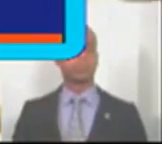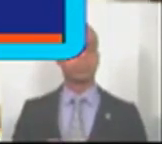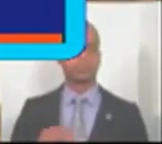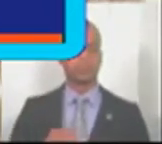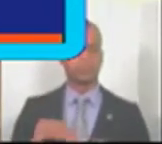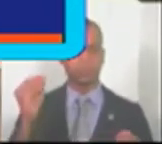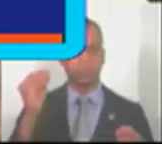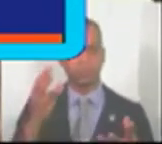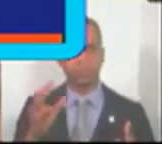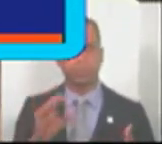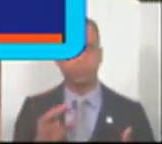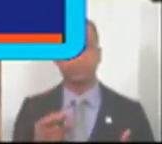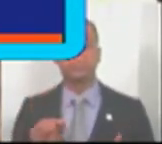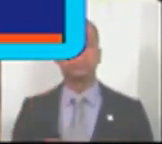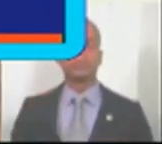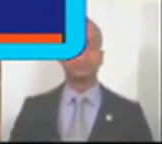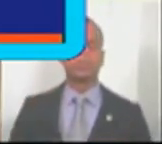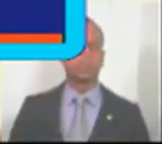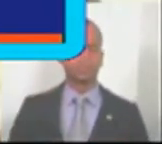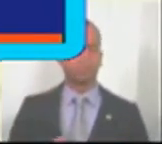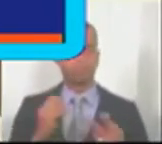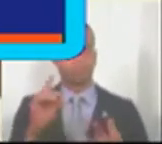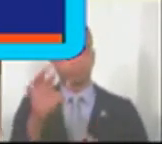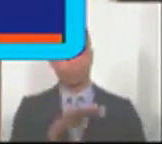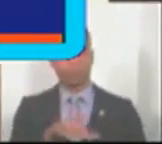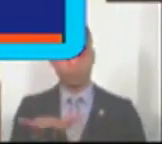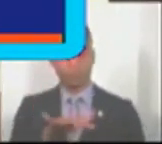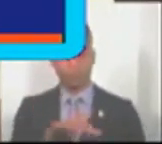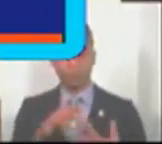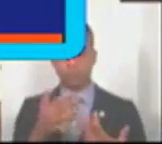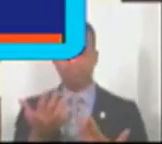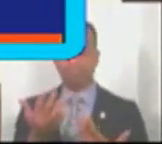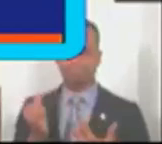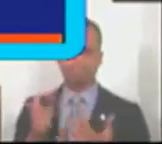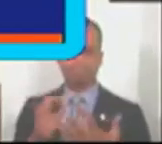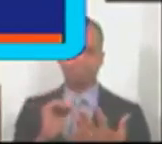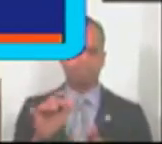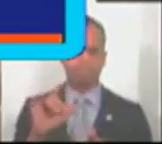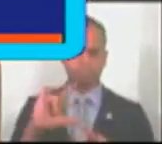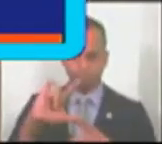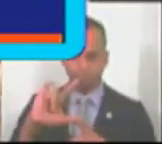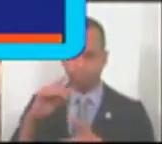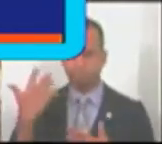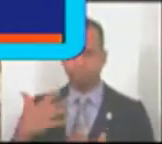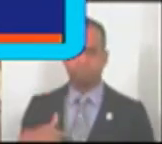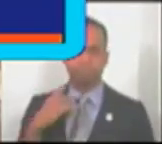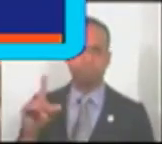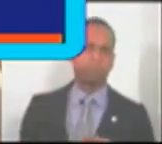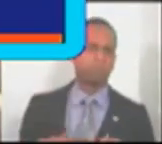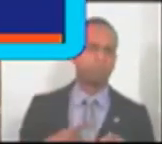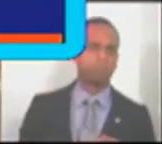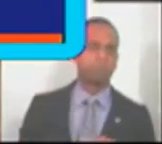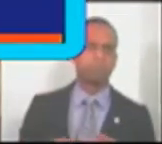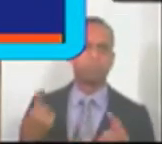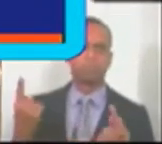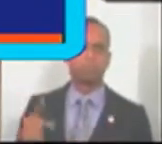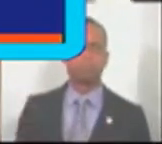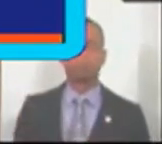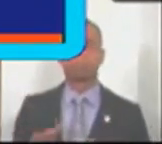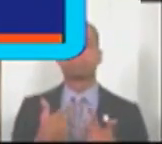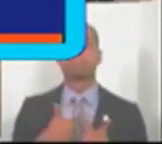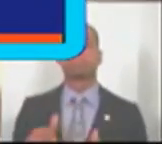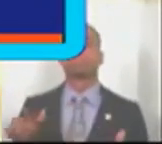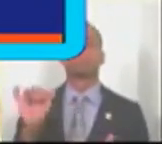hay muchas zonas de rozamiento. Y América Latina era una zona de rozamiento. En Centroamérica se libraban